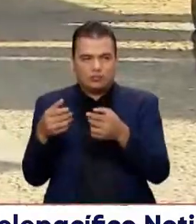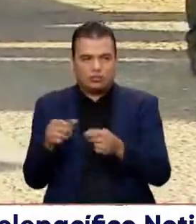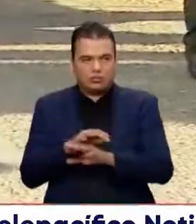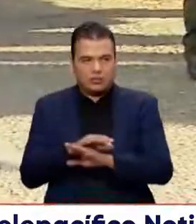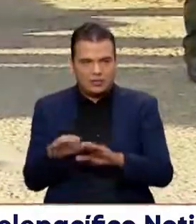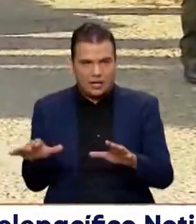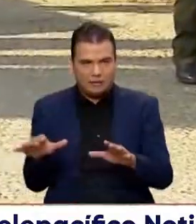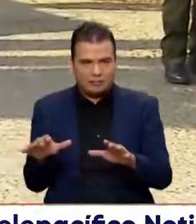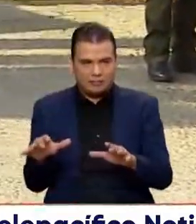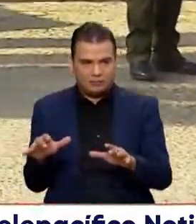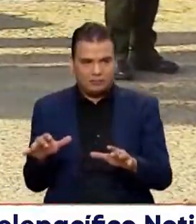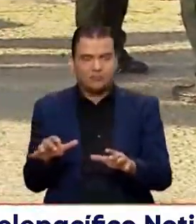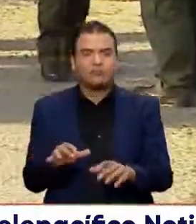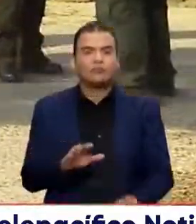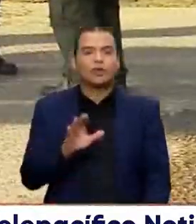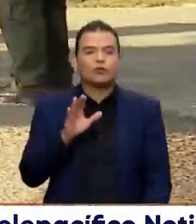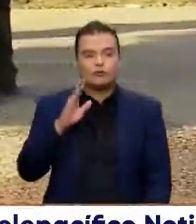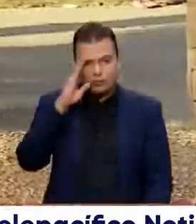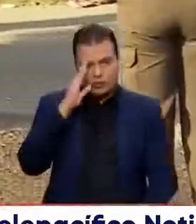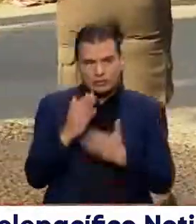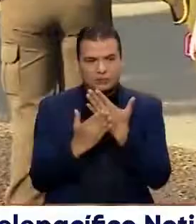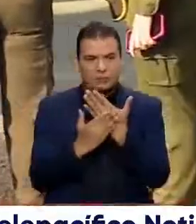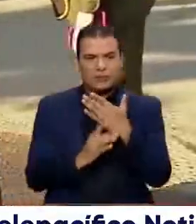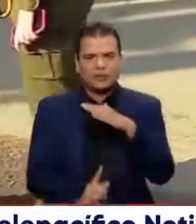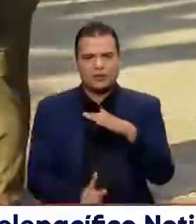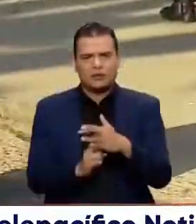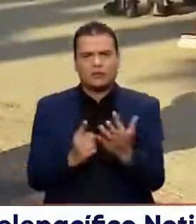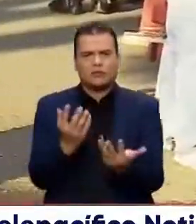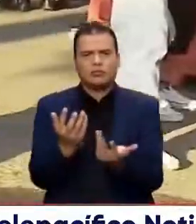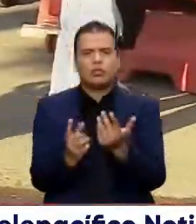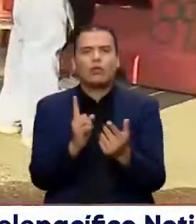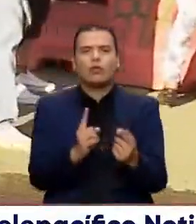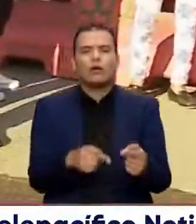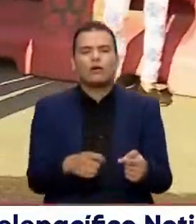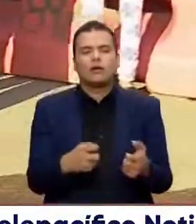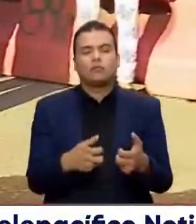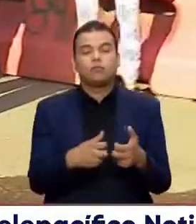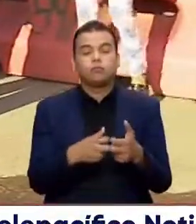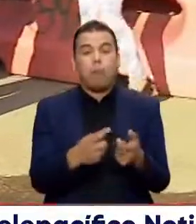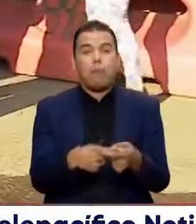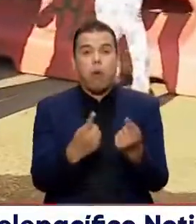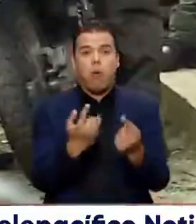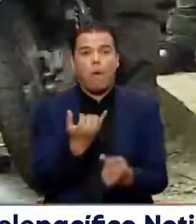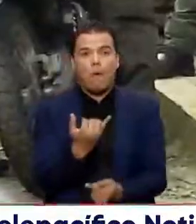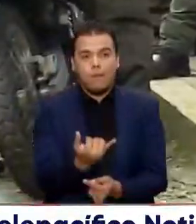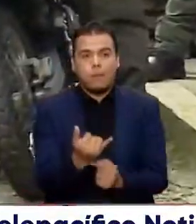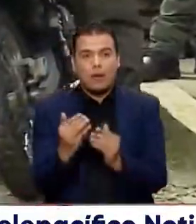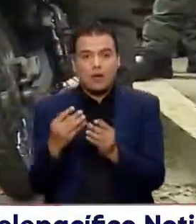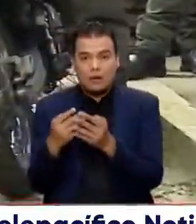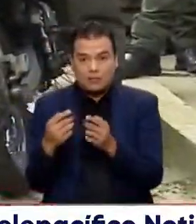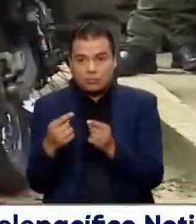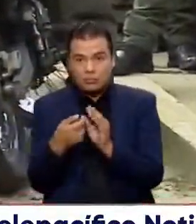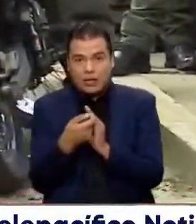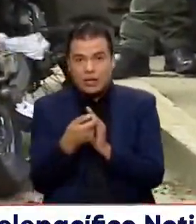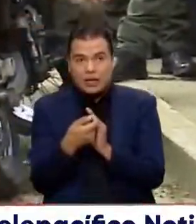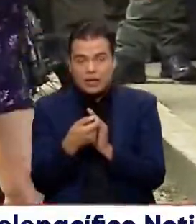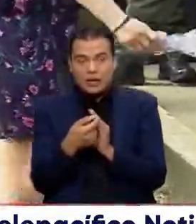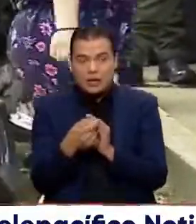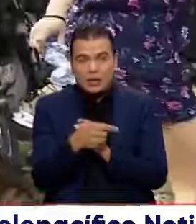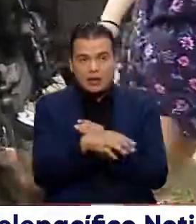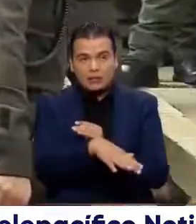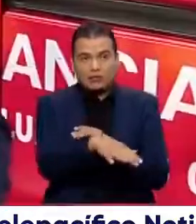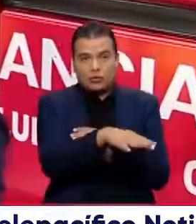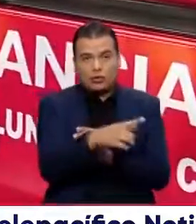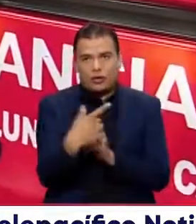cuarto. Según la Policía Metropolitana, el fuego se originó por un cortocircuito en una zona apartada a las celdas del lugar. Sacamos